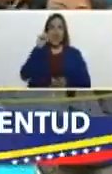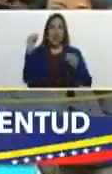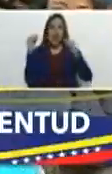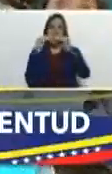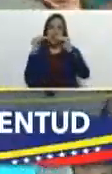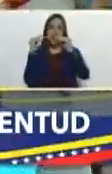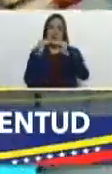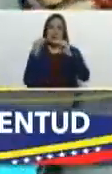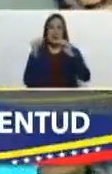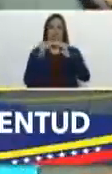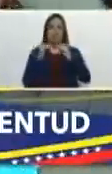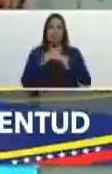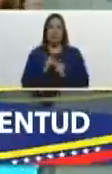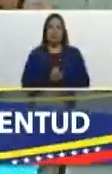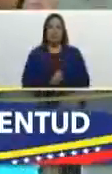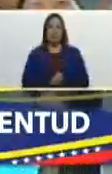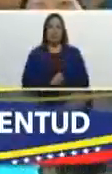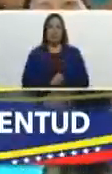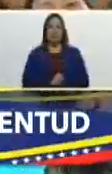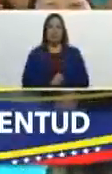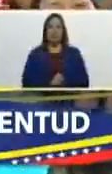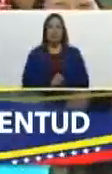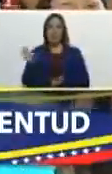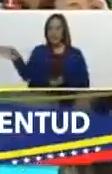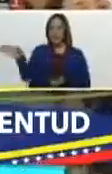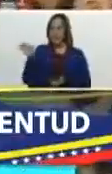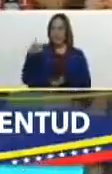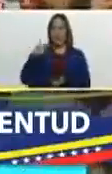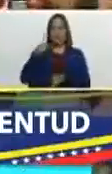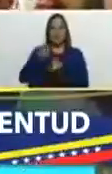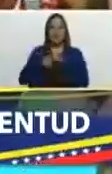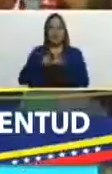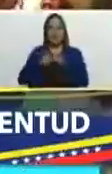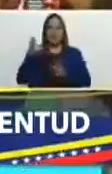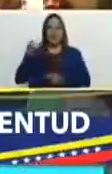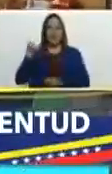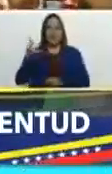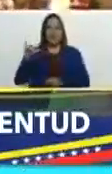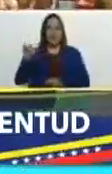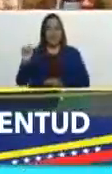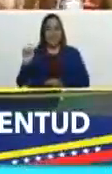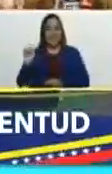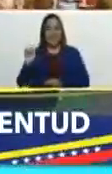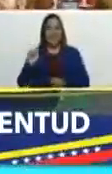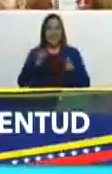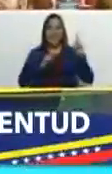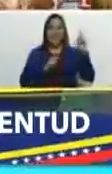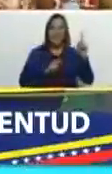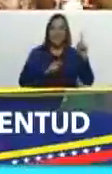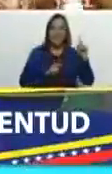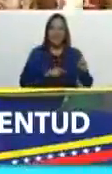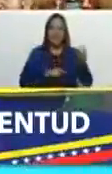zanahoria y me lo trajo Silita a la